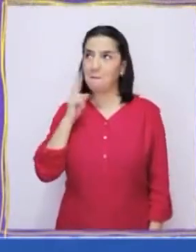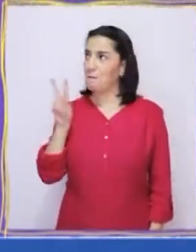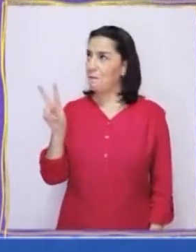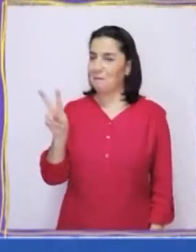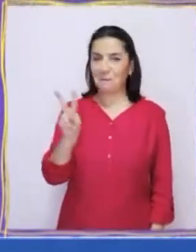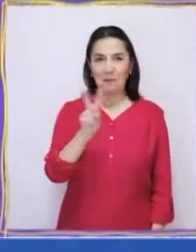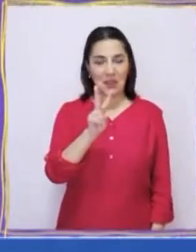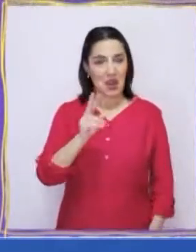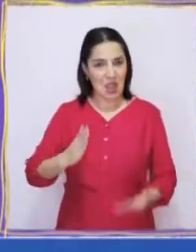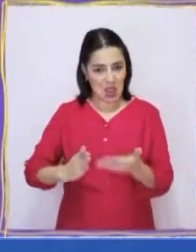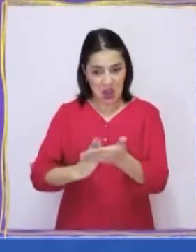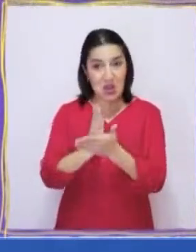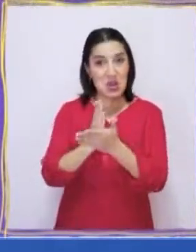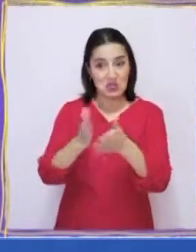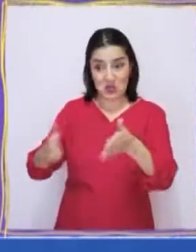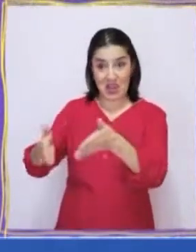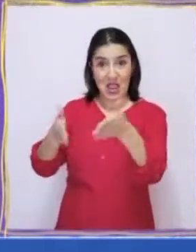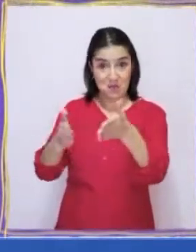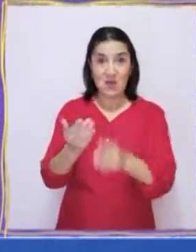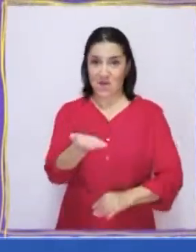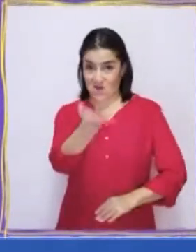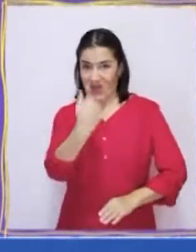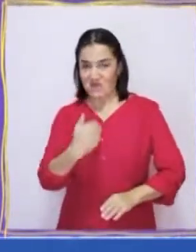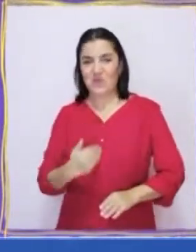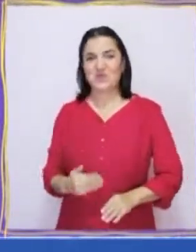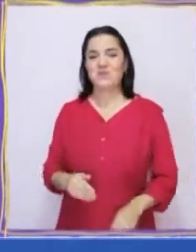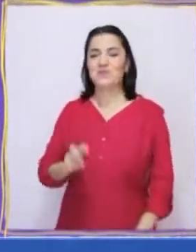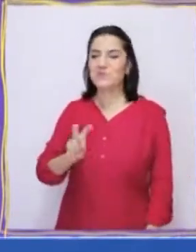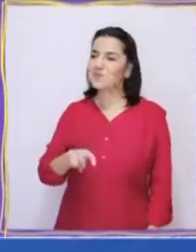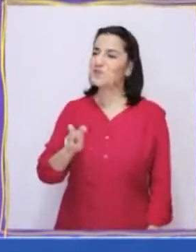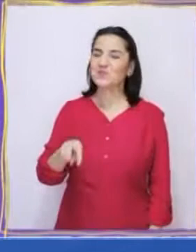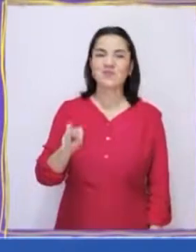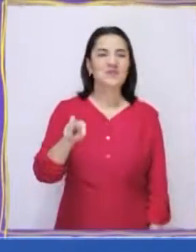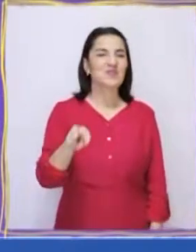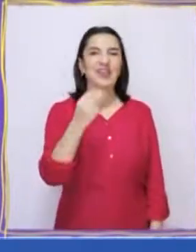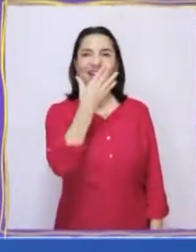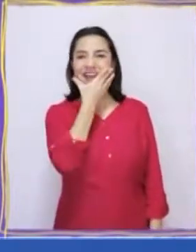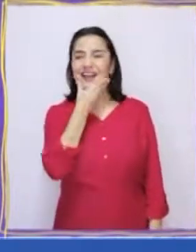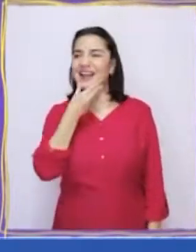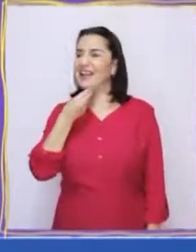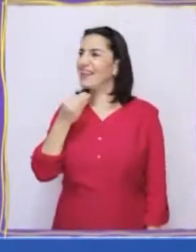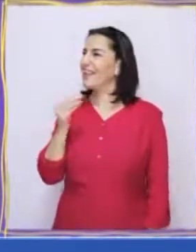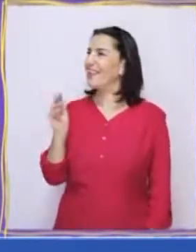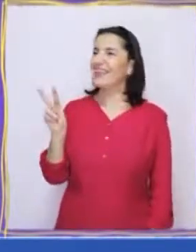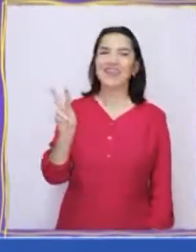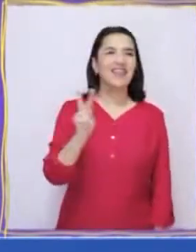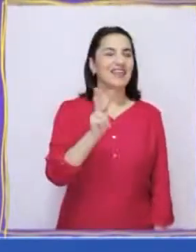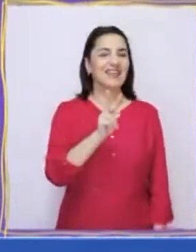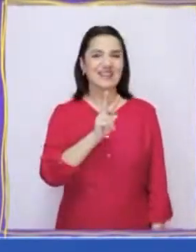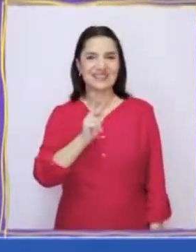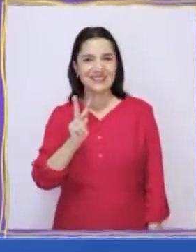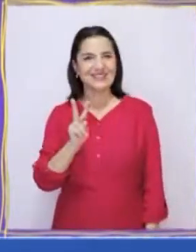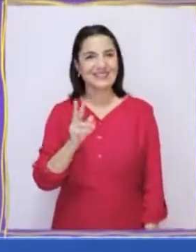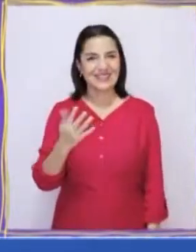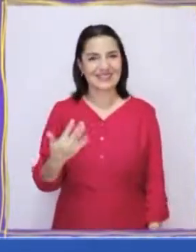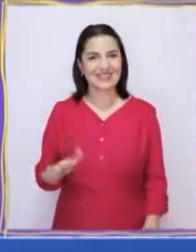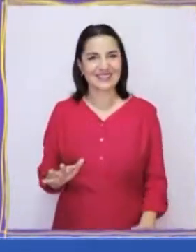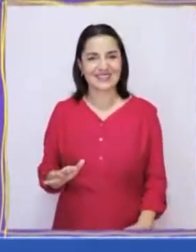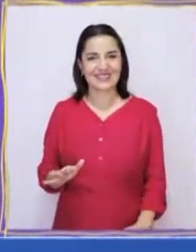Miren, aquí estamos en el inicio del camino. ¿Vamos? ¡Qué lindo! Hay cosas geniales en este